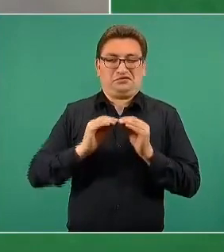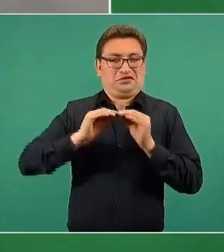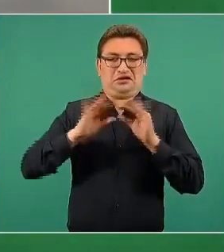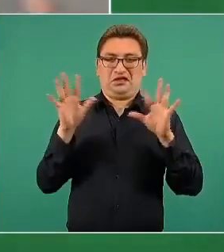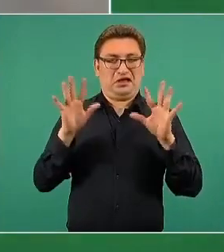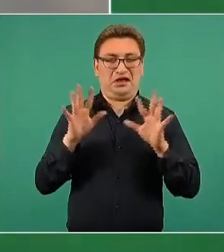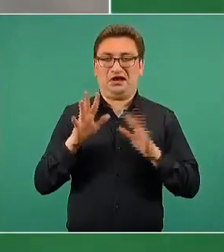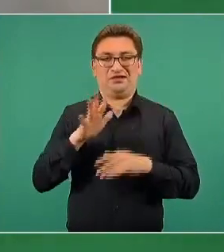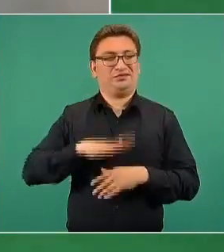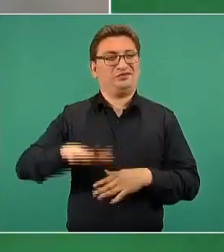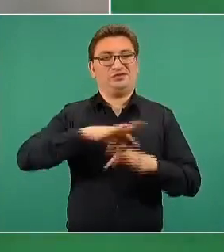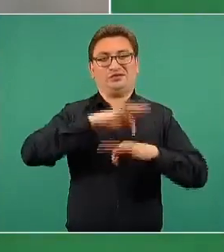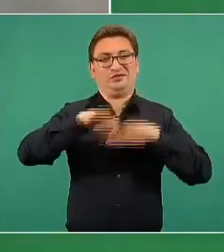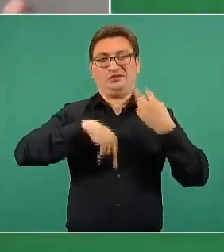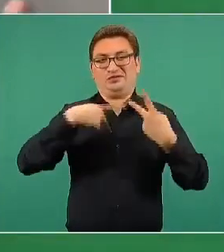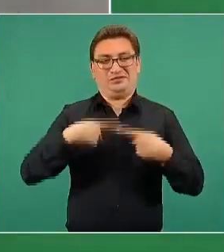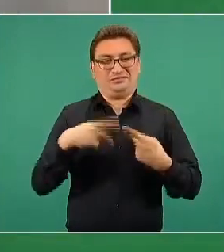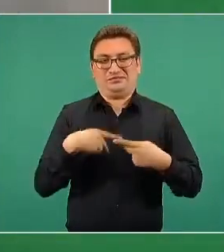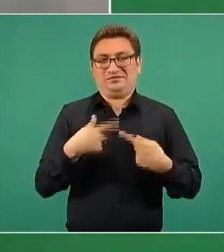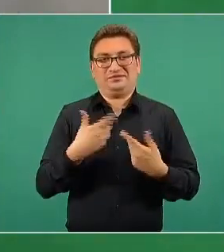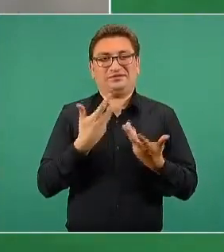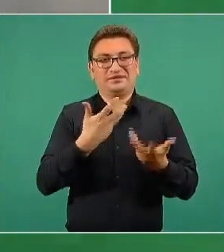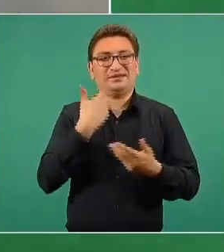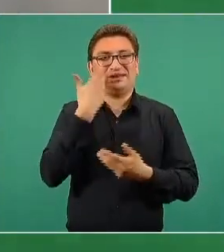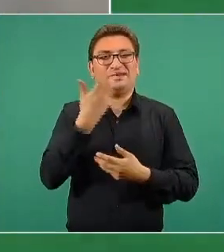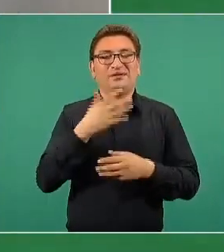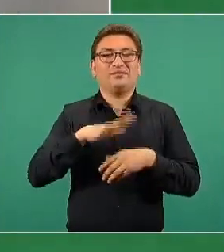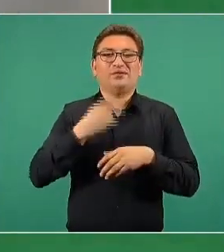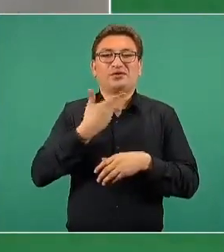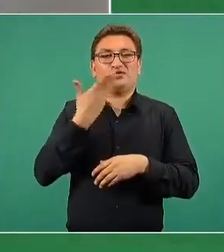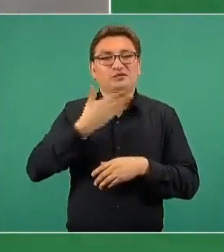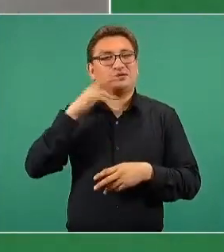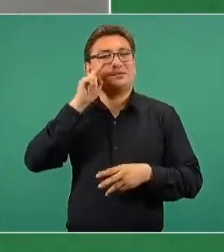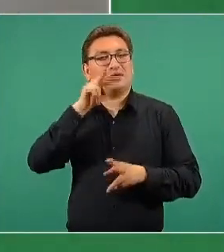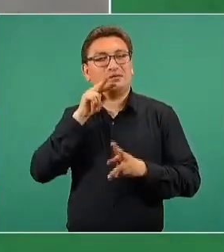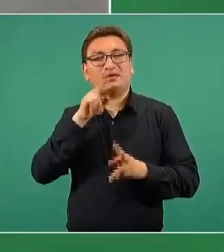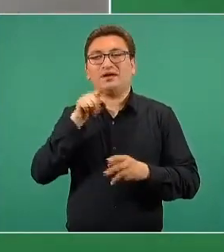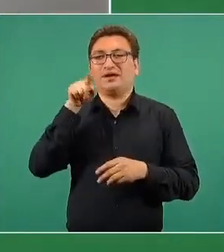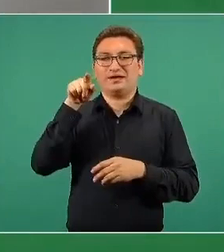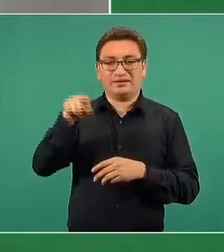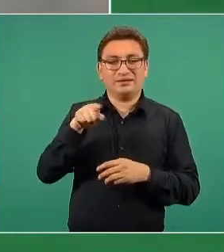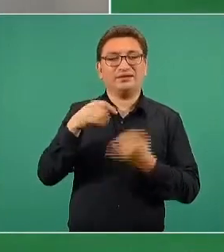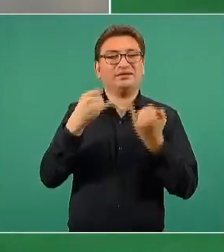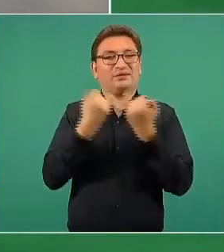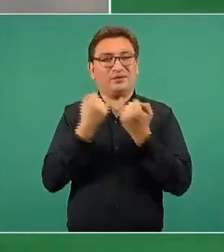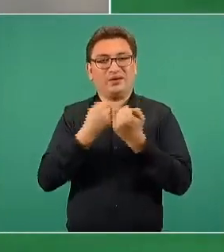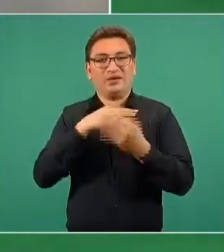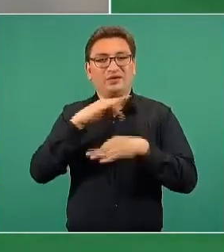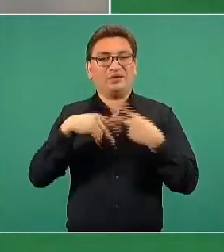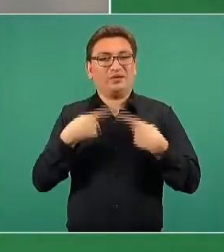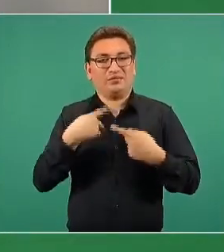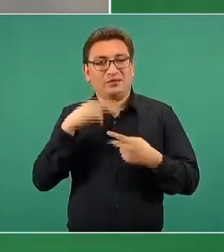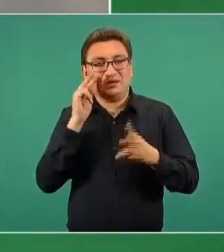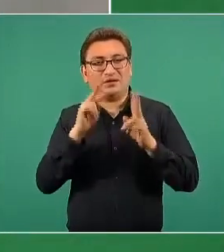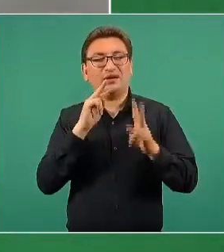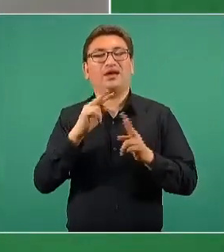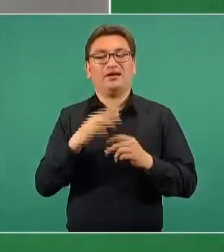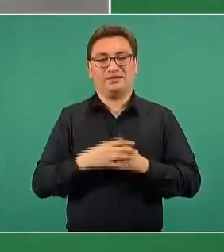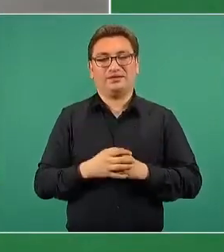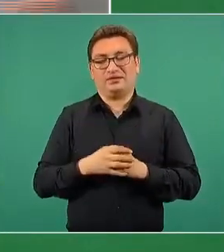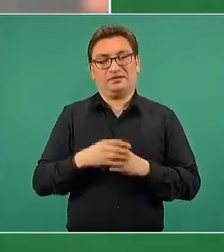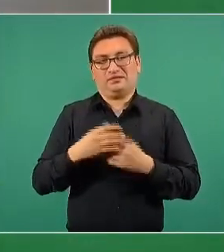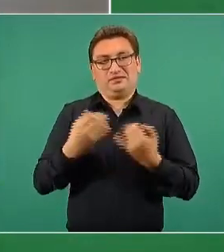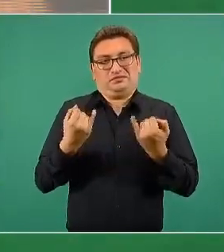las peticiones de las personas que ven esta conferencia de prensa, que te ven a ti, que te siguen a ti. Lo que es